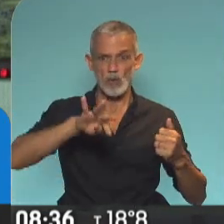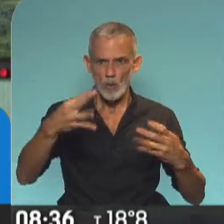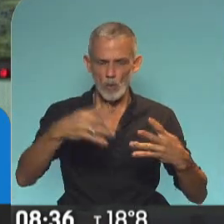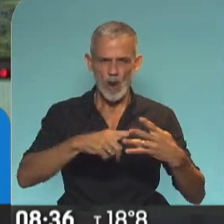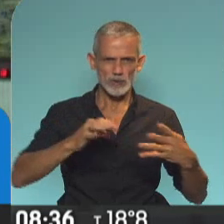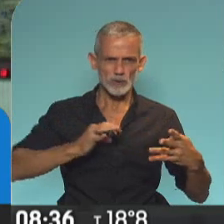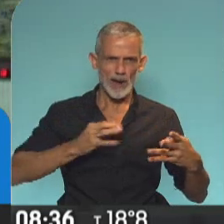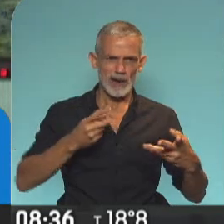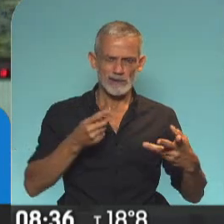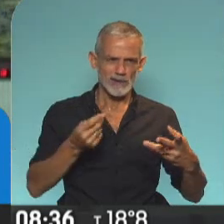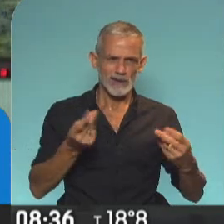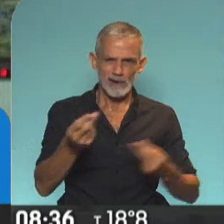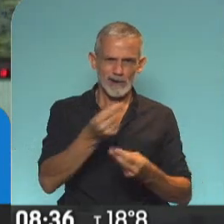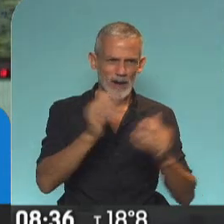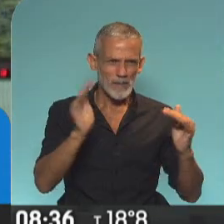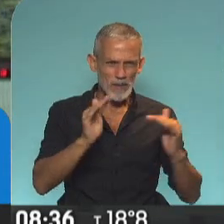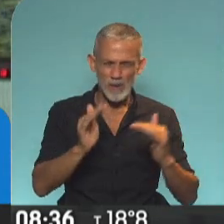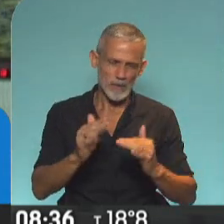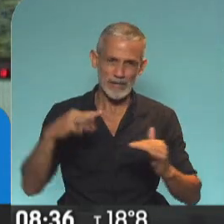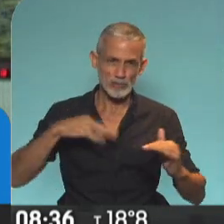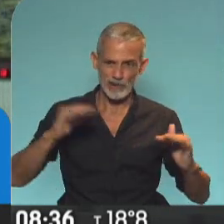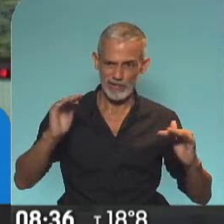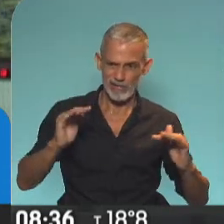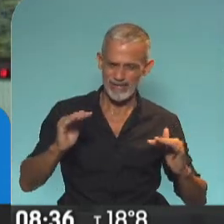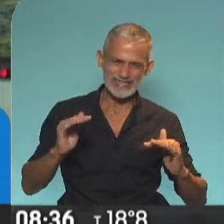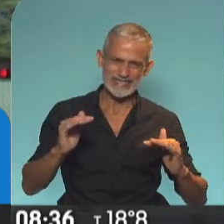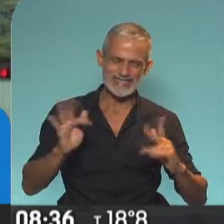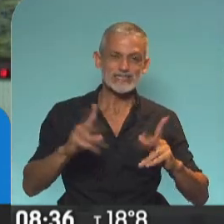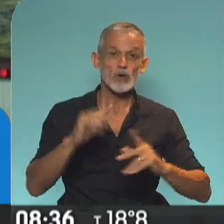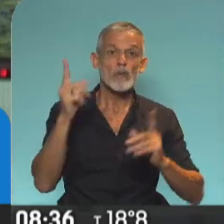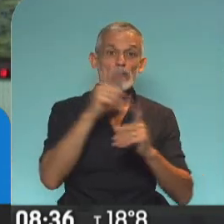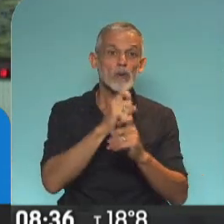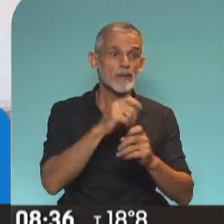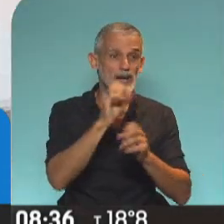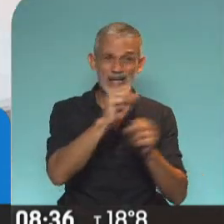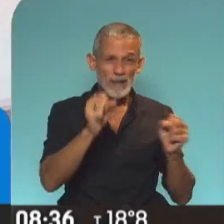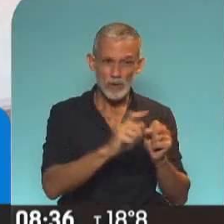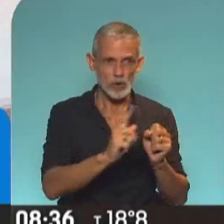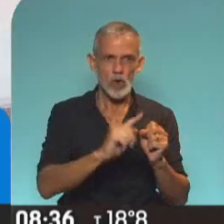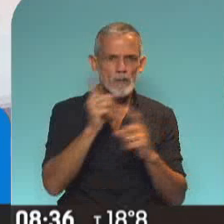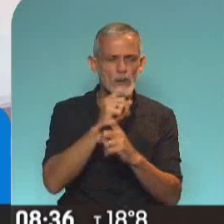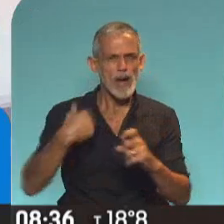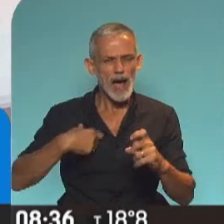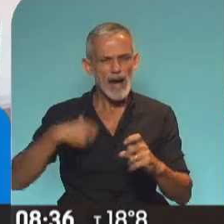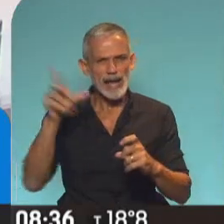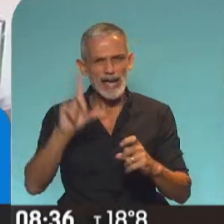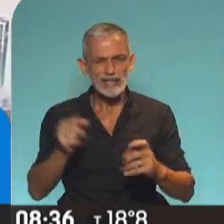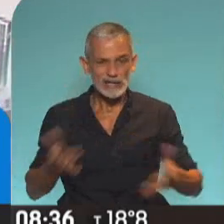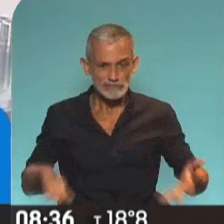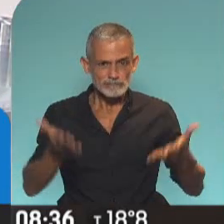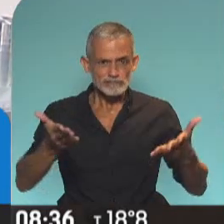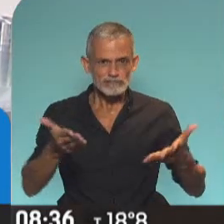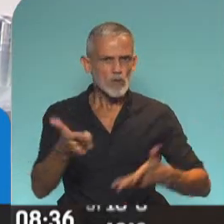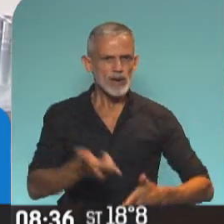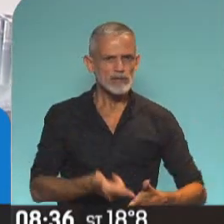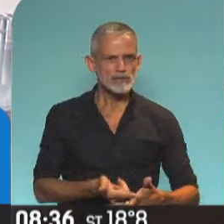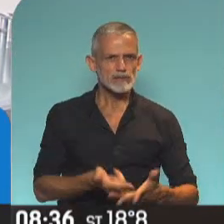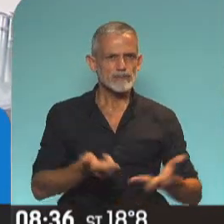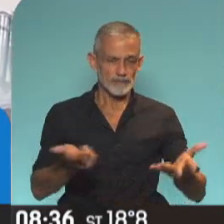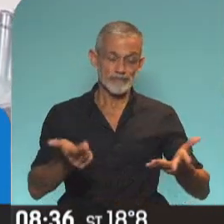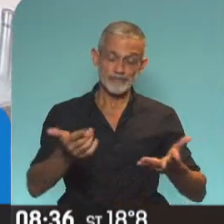poder adquisitivo no solo es un problema de los trabajadores, es un problema del país. Que afecta a la economía, al consumo. Porque no crecemos, exactamente. Claro, hay un